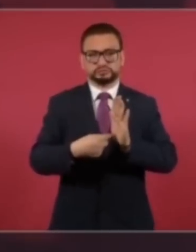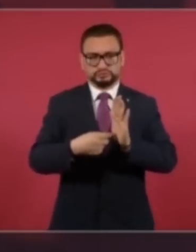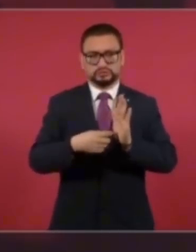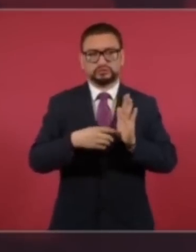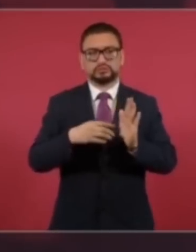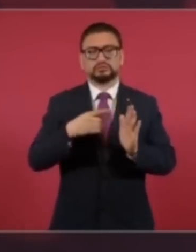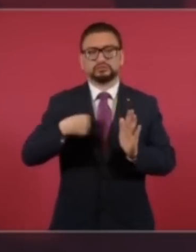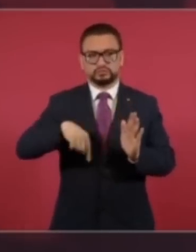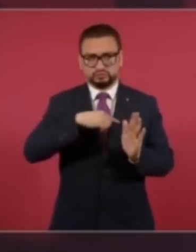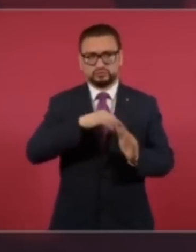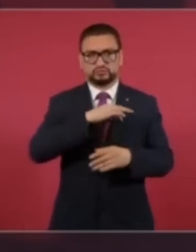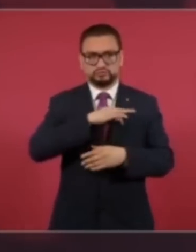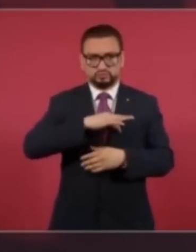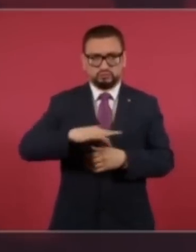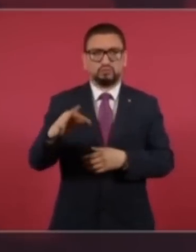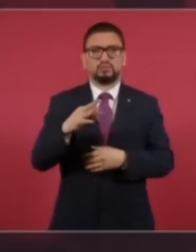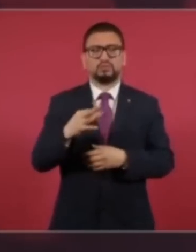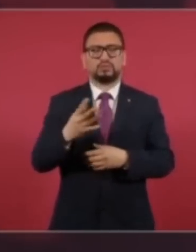que era posible